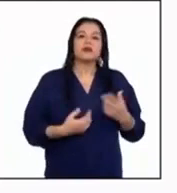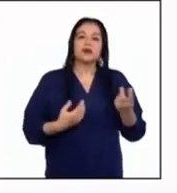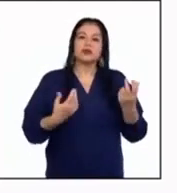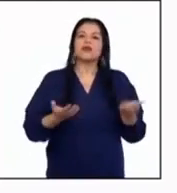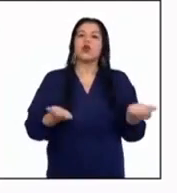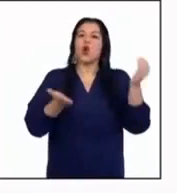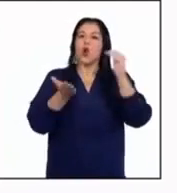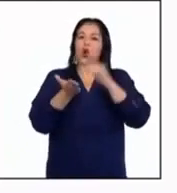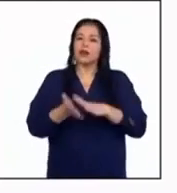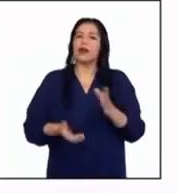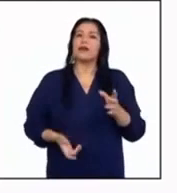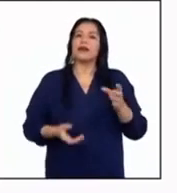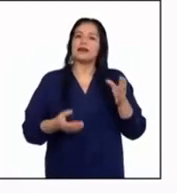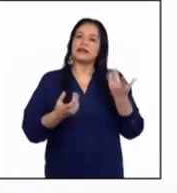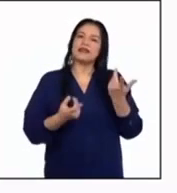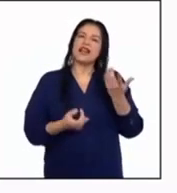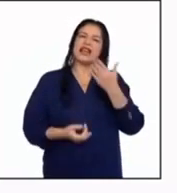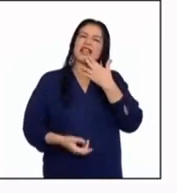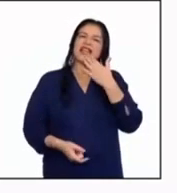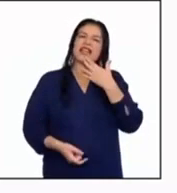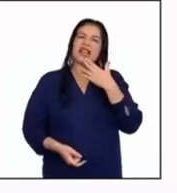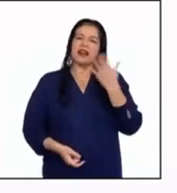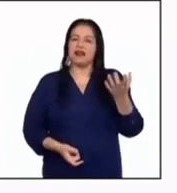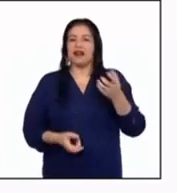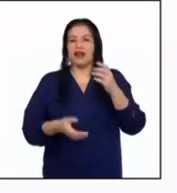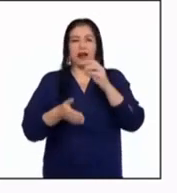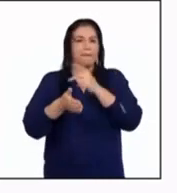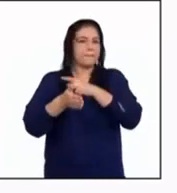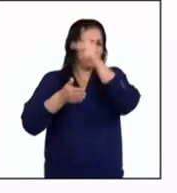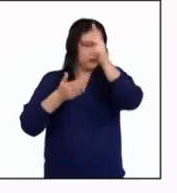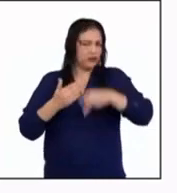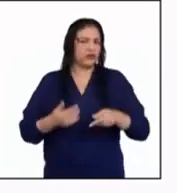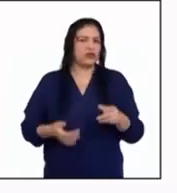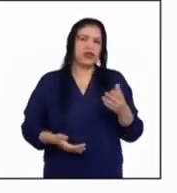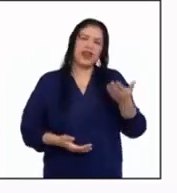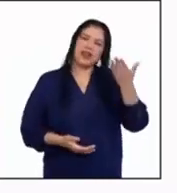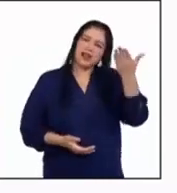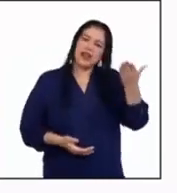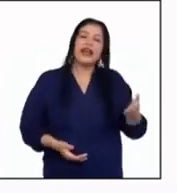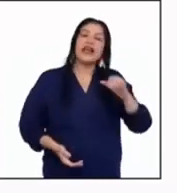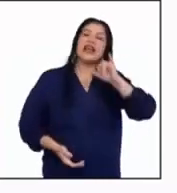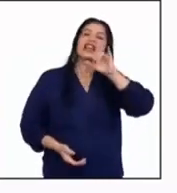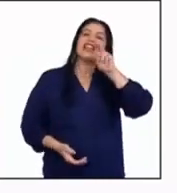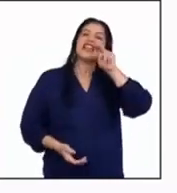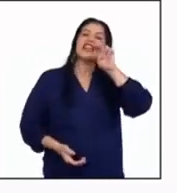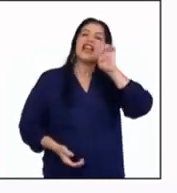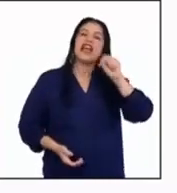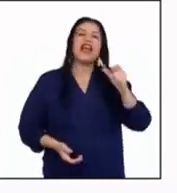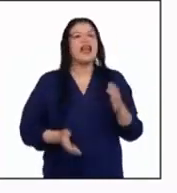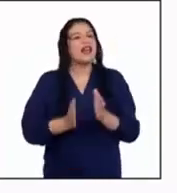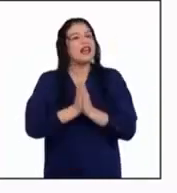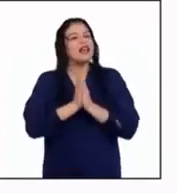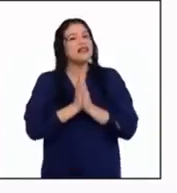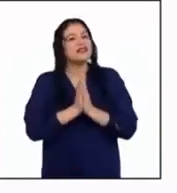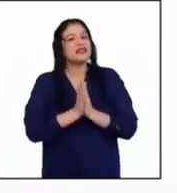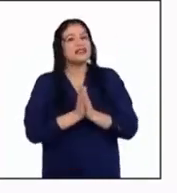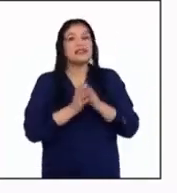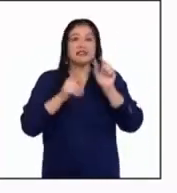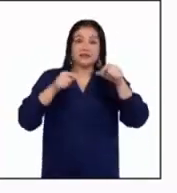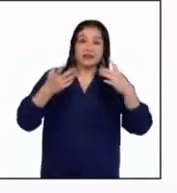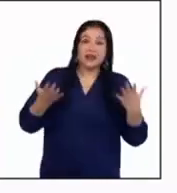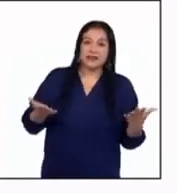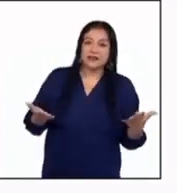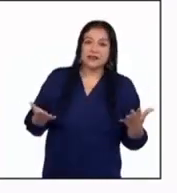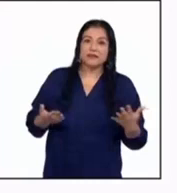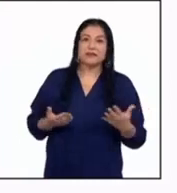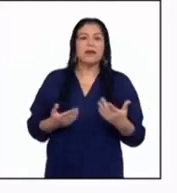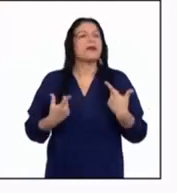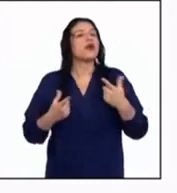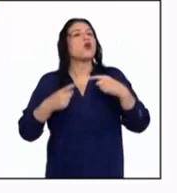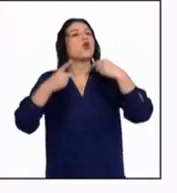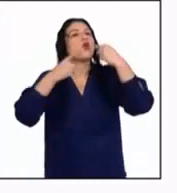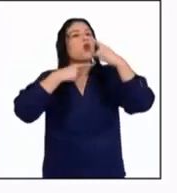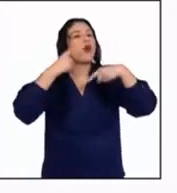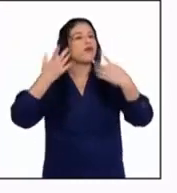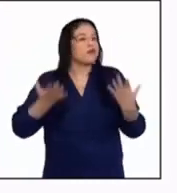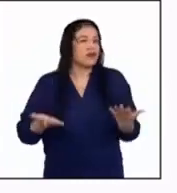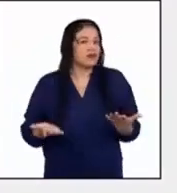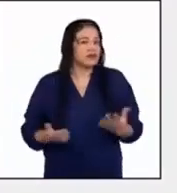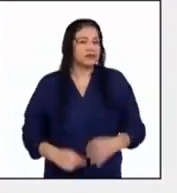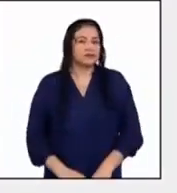volvamos a invitar a Inés Lazarte para que nos ayude nuevamente. Inés, ¿estás ahí? Coméntanos,